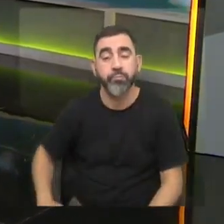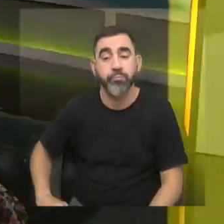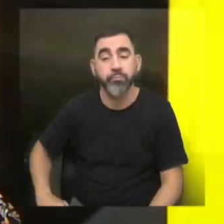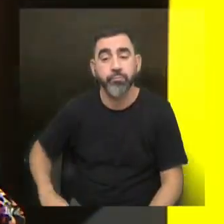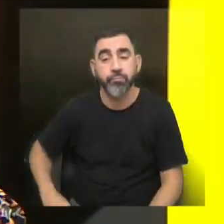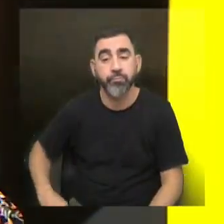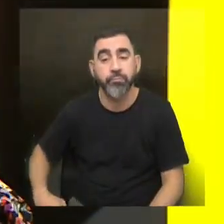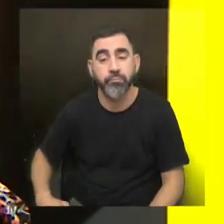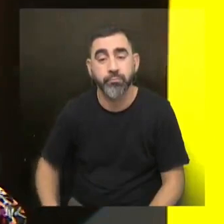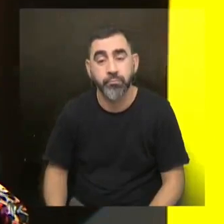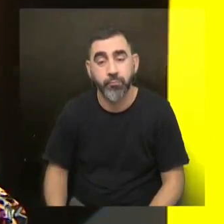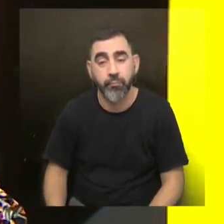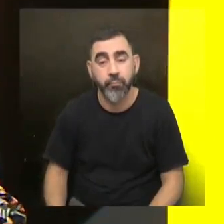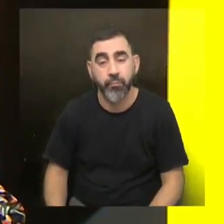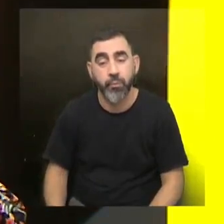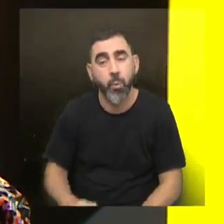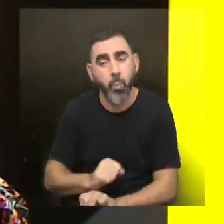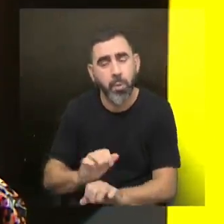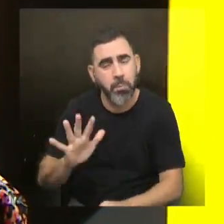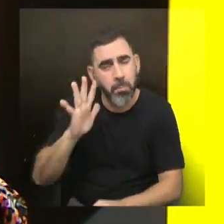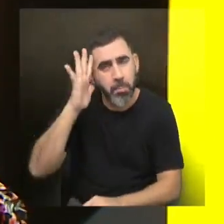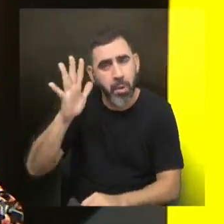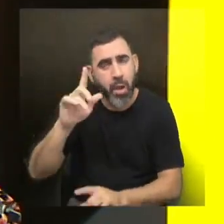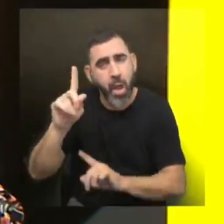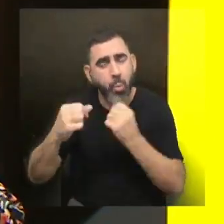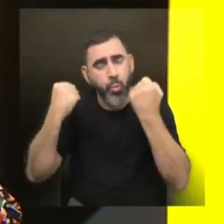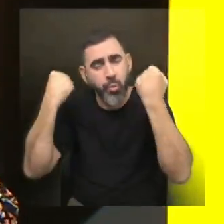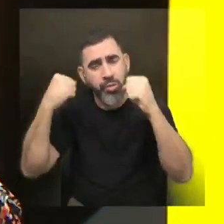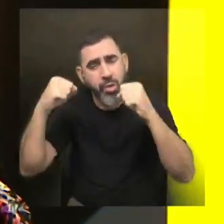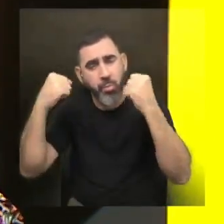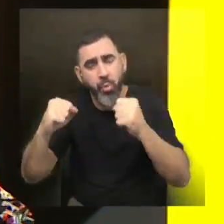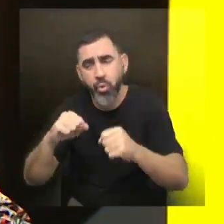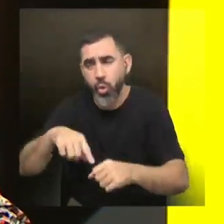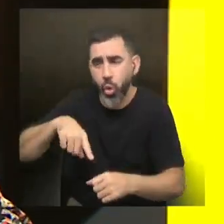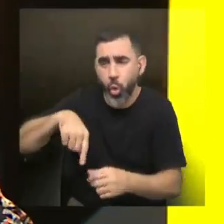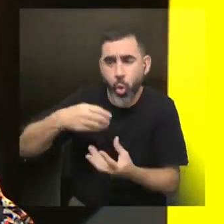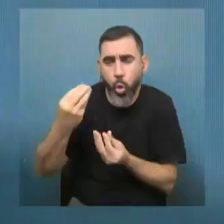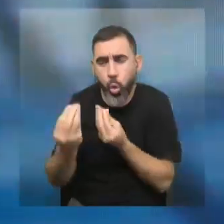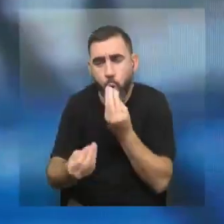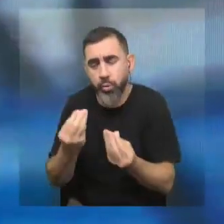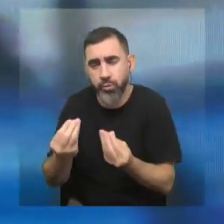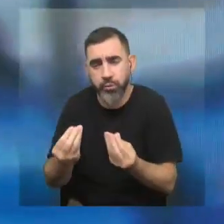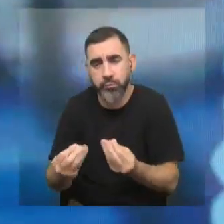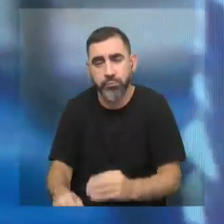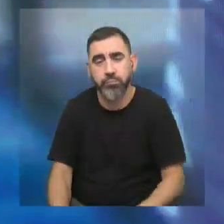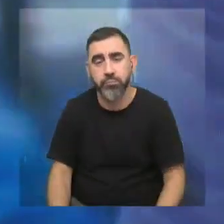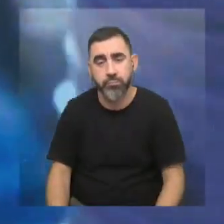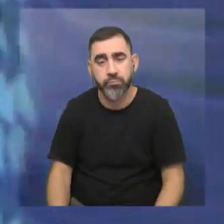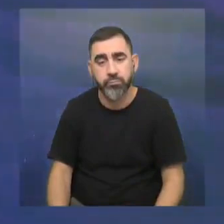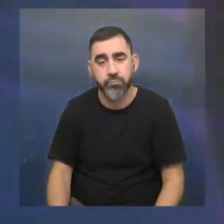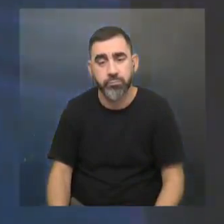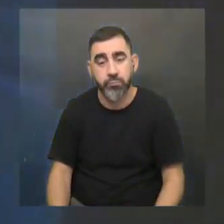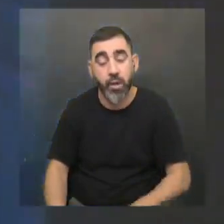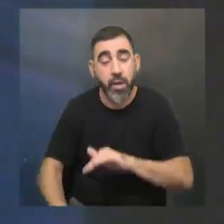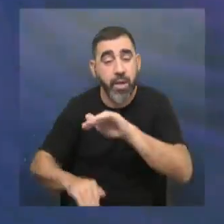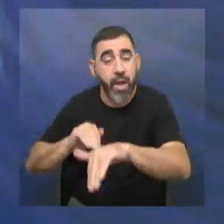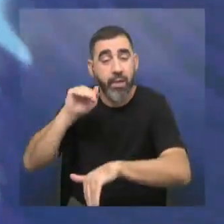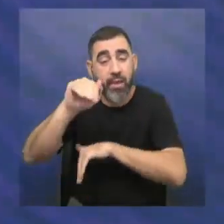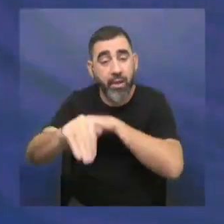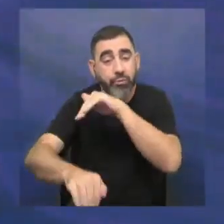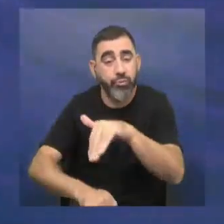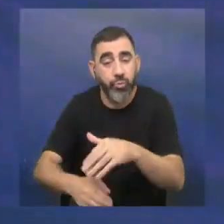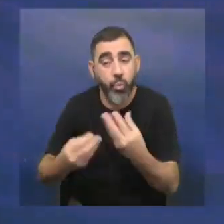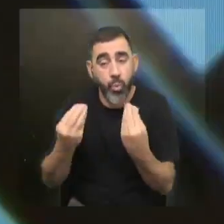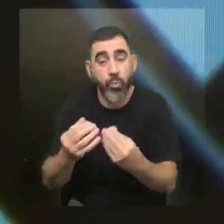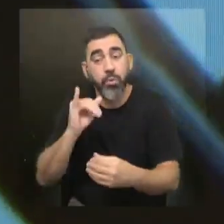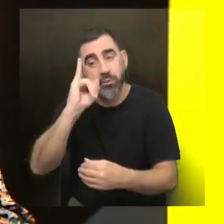uno podría pensar en alguna disciplina extraña y dice, bueno, uno, ¿dónde puede estar aquí la fibra de carbono? Hoy decía en la introducción lo de la natación, ¿no? Vos decís, bueno, ¿dónde? Y